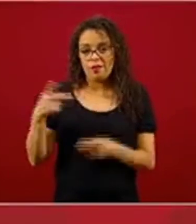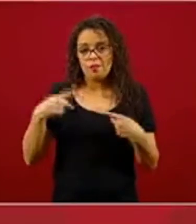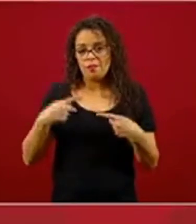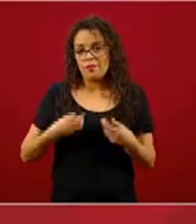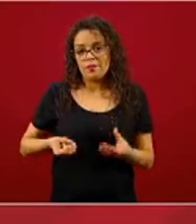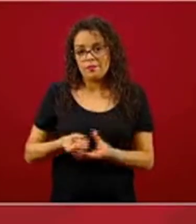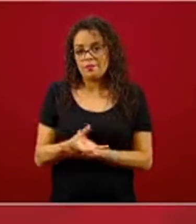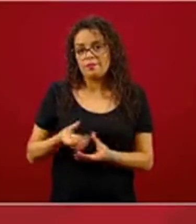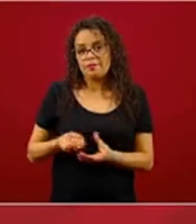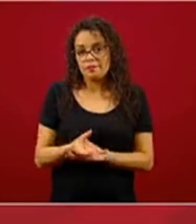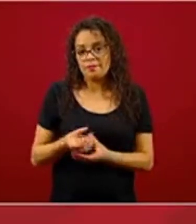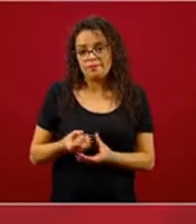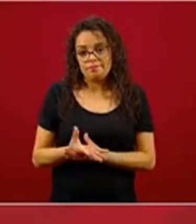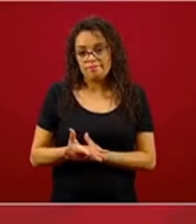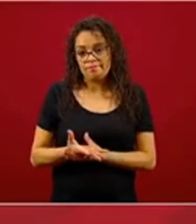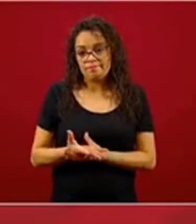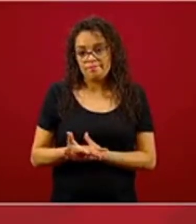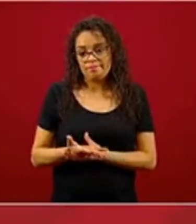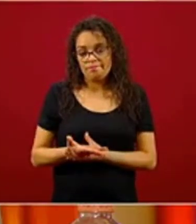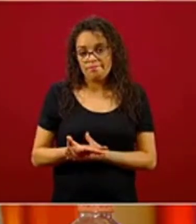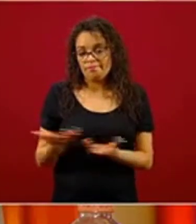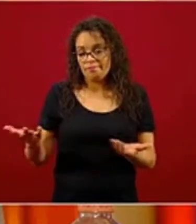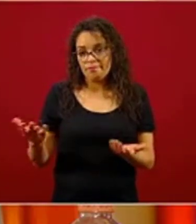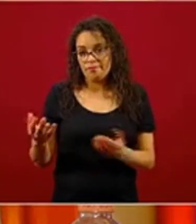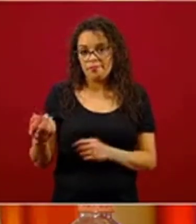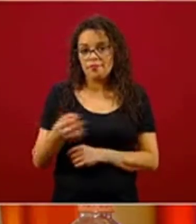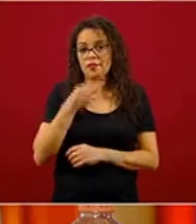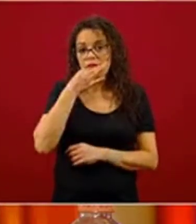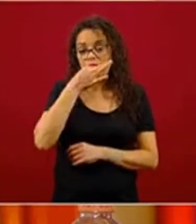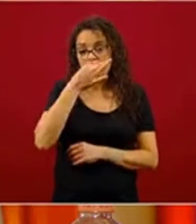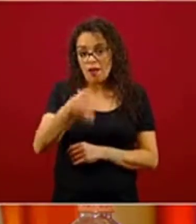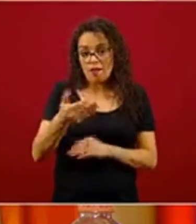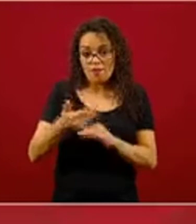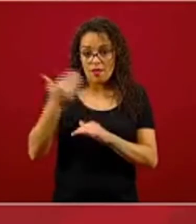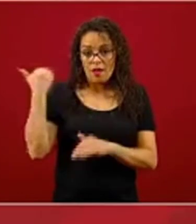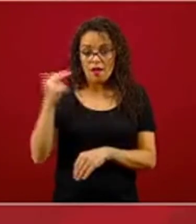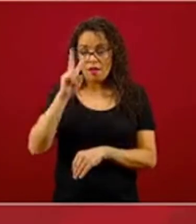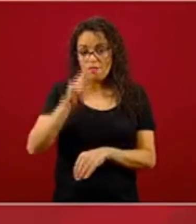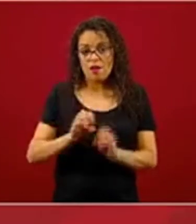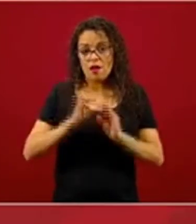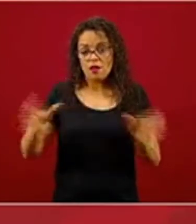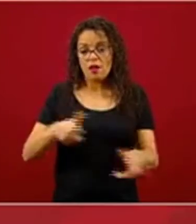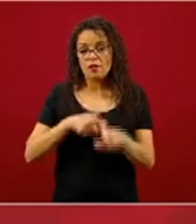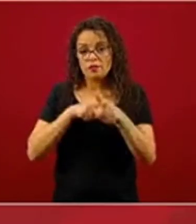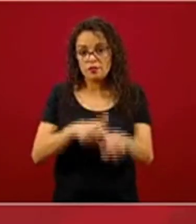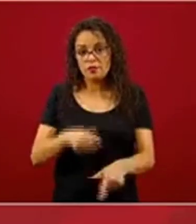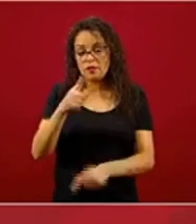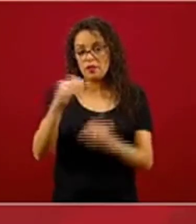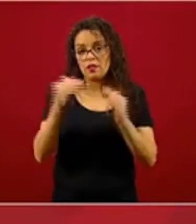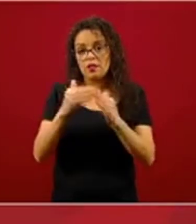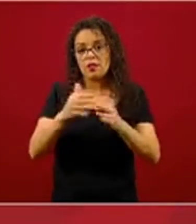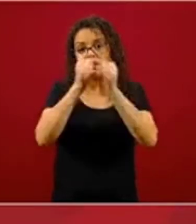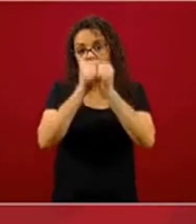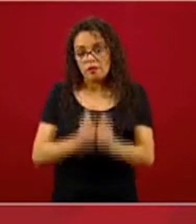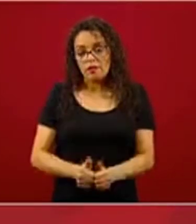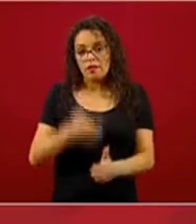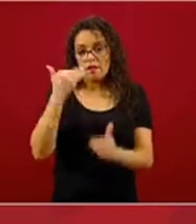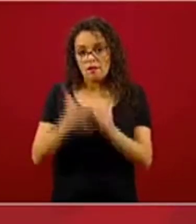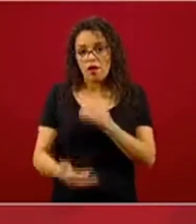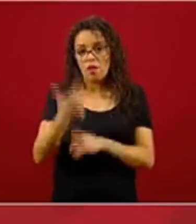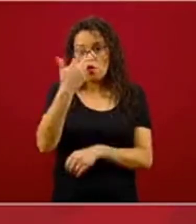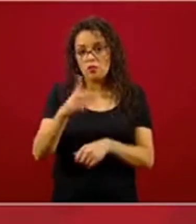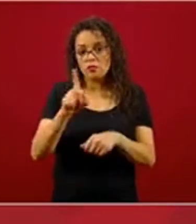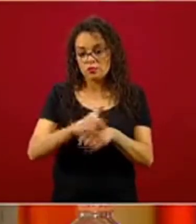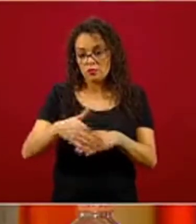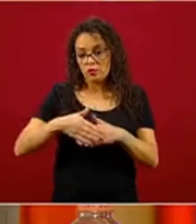y el mensaje es completamente claro: quédate en casa, todavía nos quedan 8 días de la Jornada Nacional. Y termino